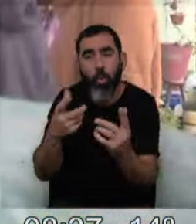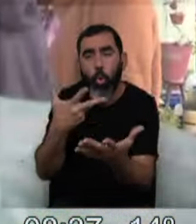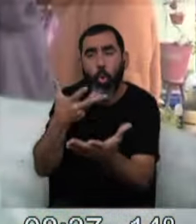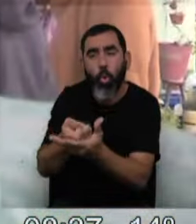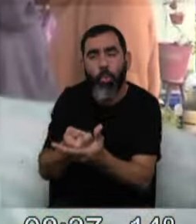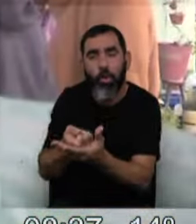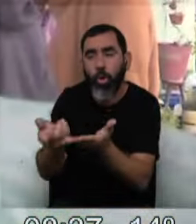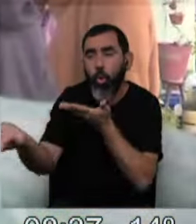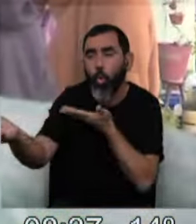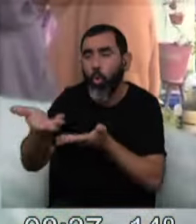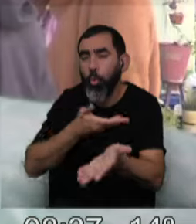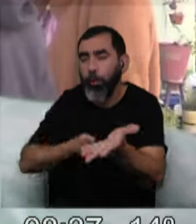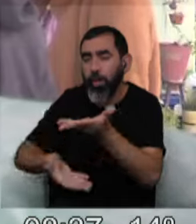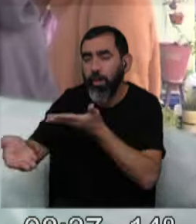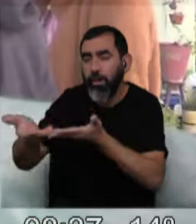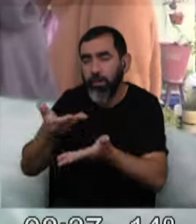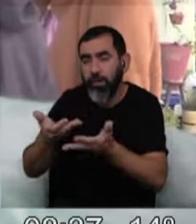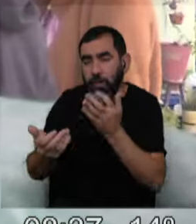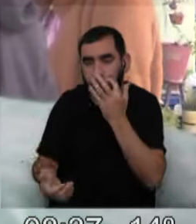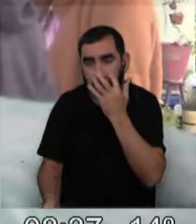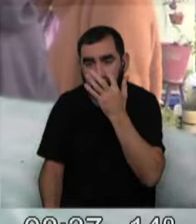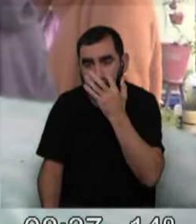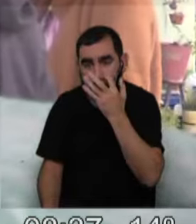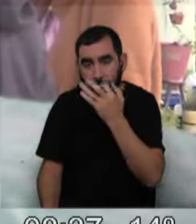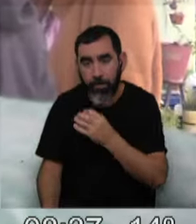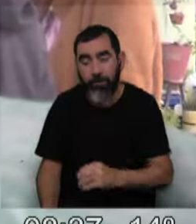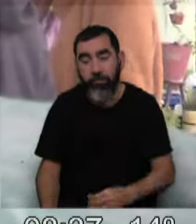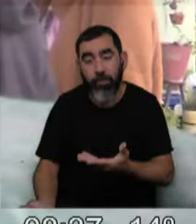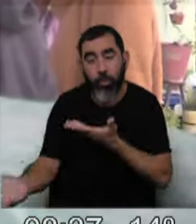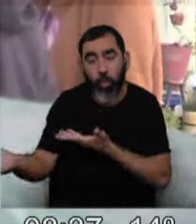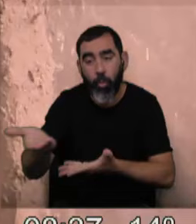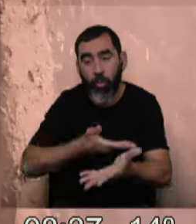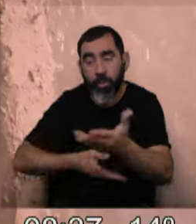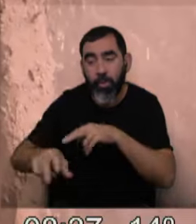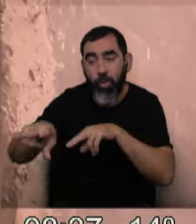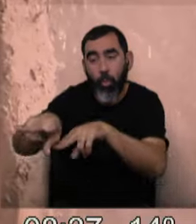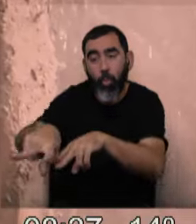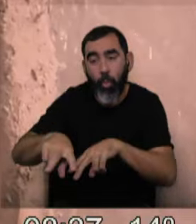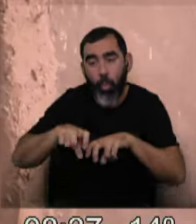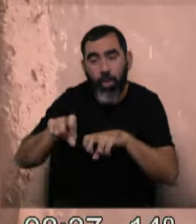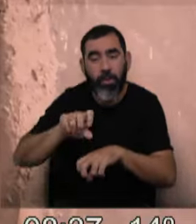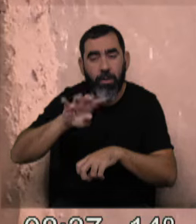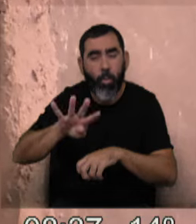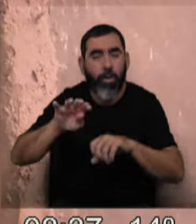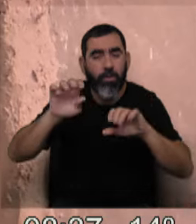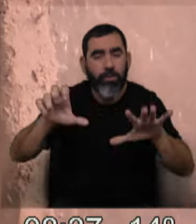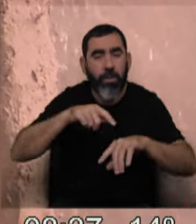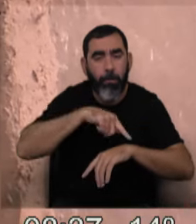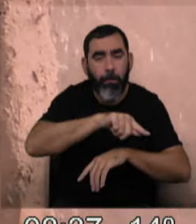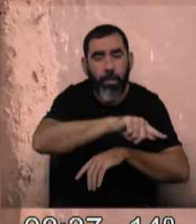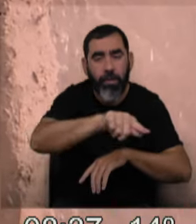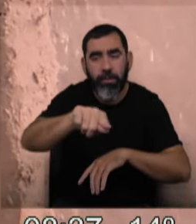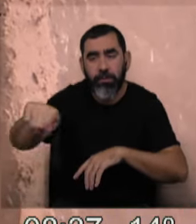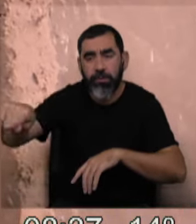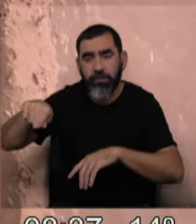estaba buscando compartir para conjuntamente hacer una huerta comunitaria en esas 4 o 6 manzanas de lo que es el barrio